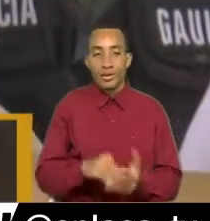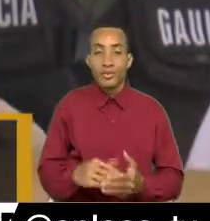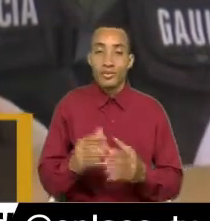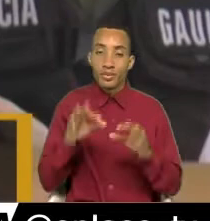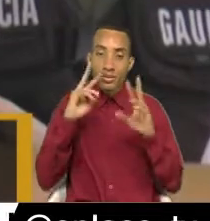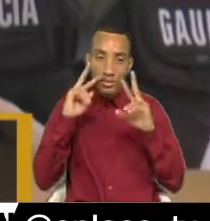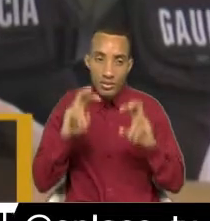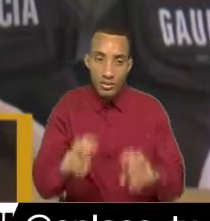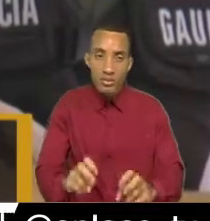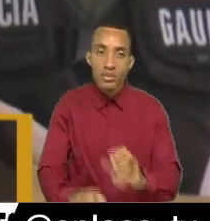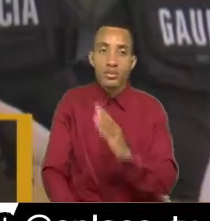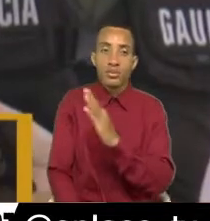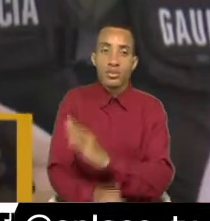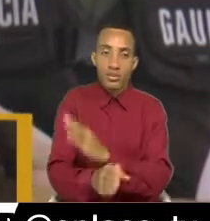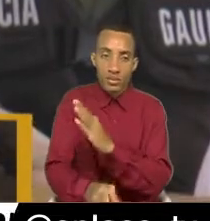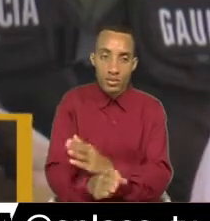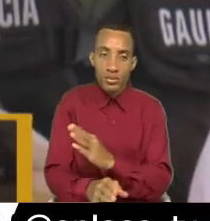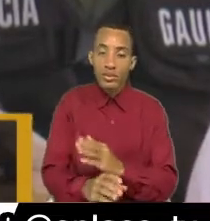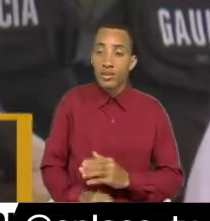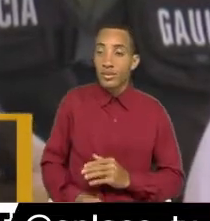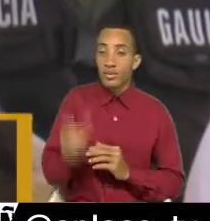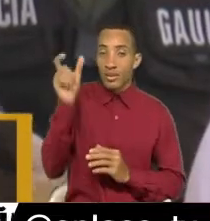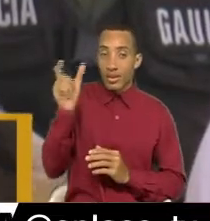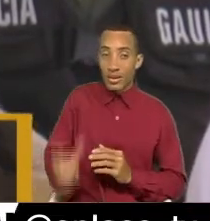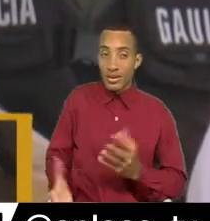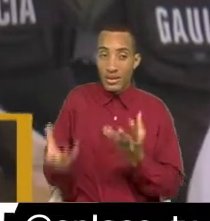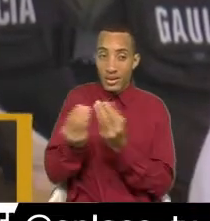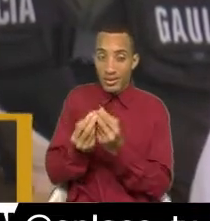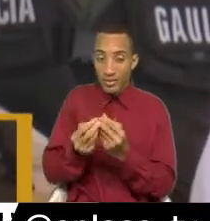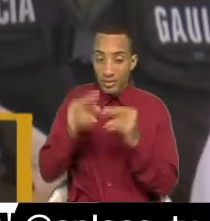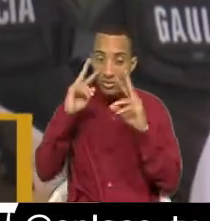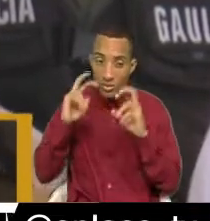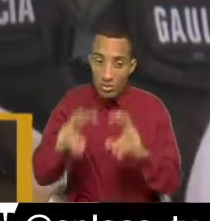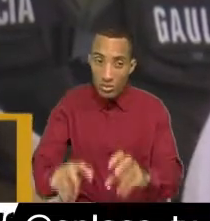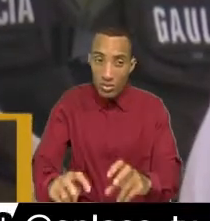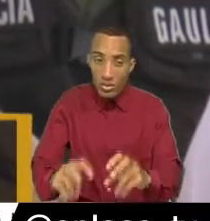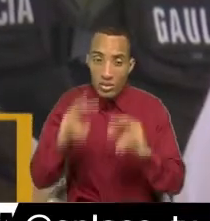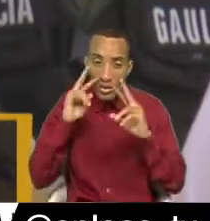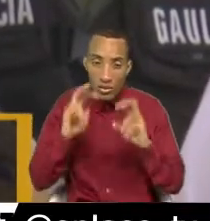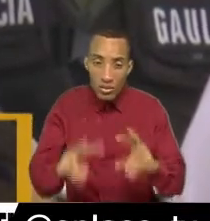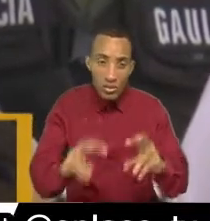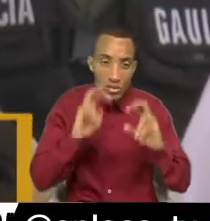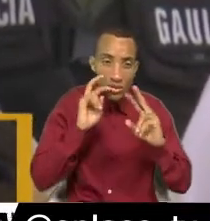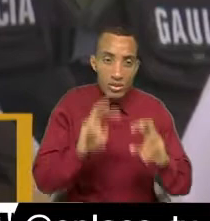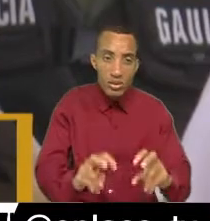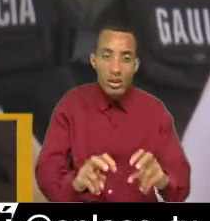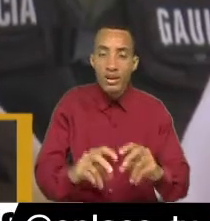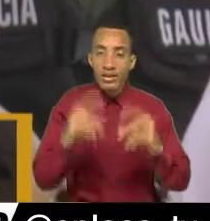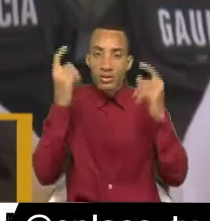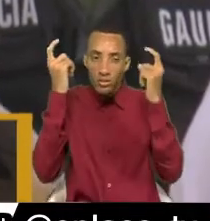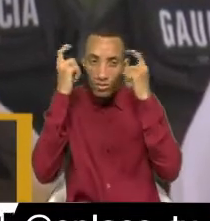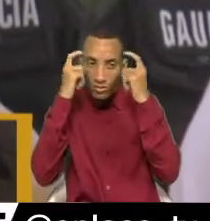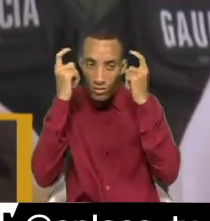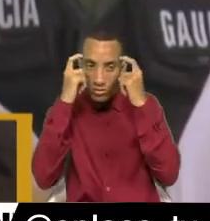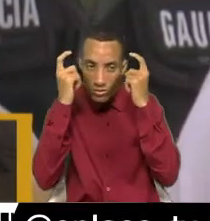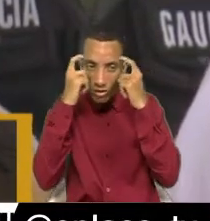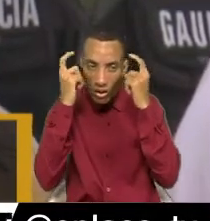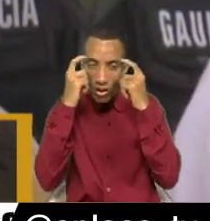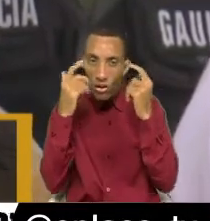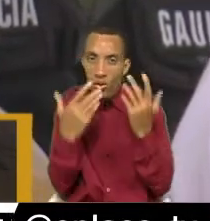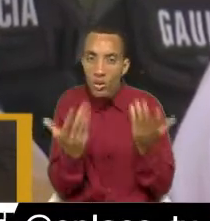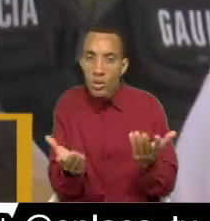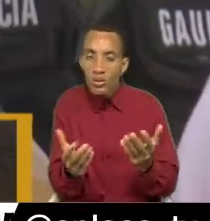continúa y nuestros investigadores, en unos arduos procesos investigativos y de inteligencia, con bastantes